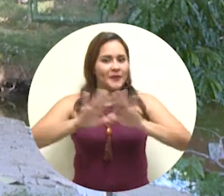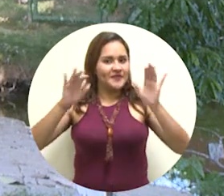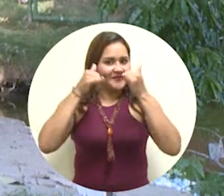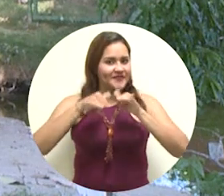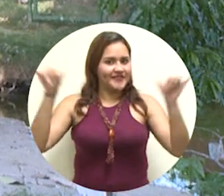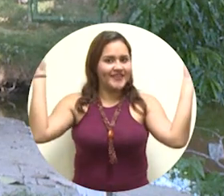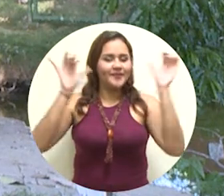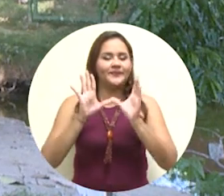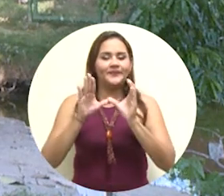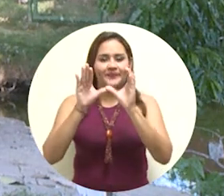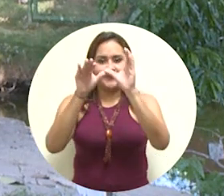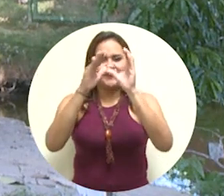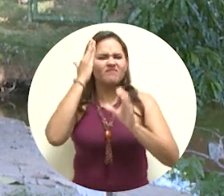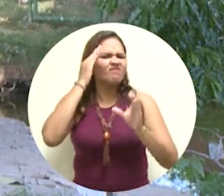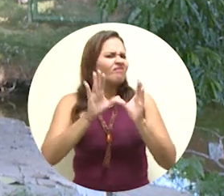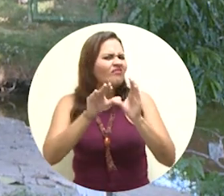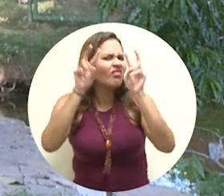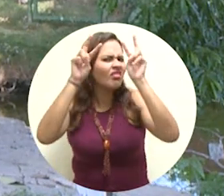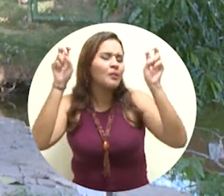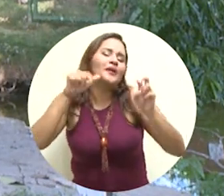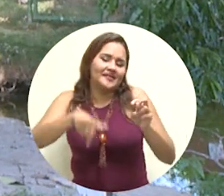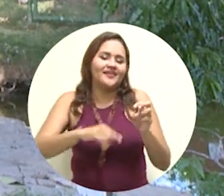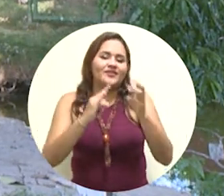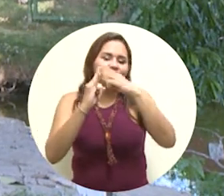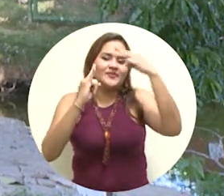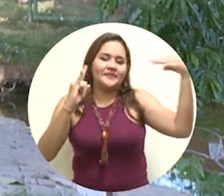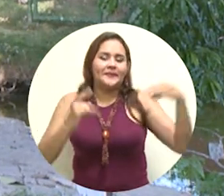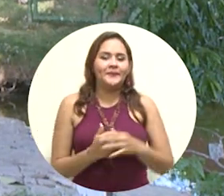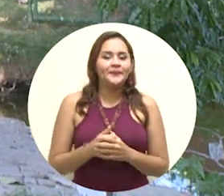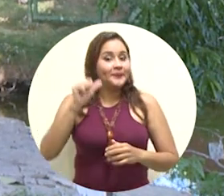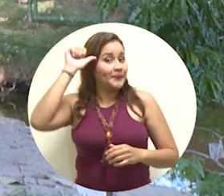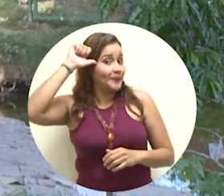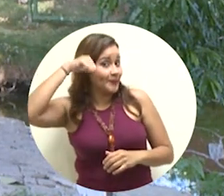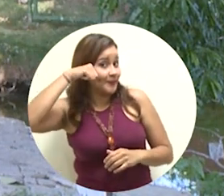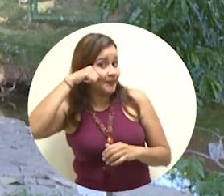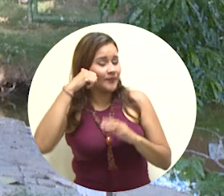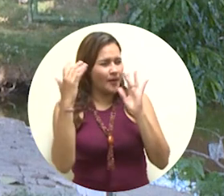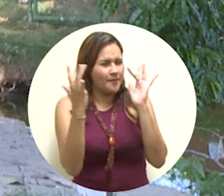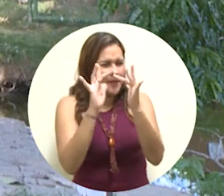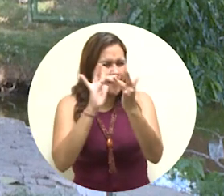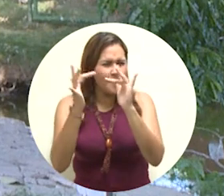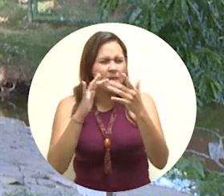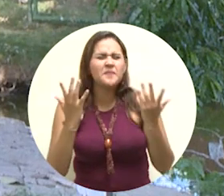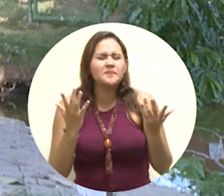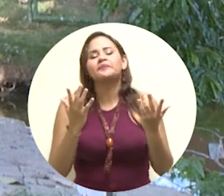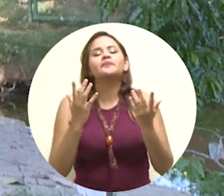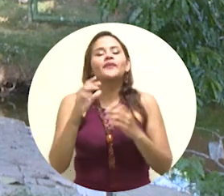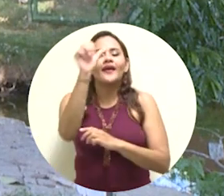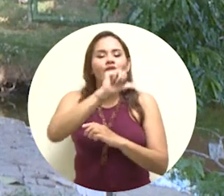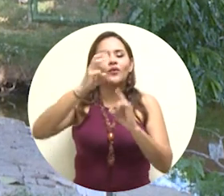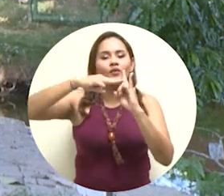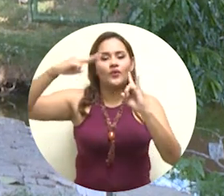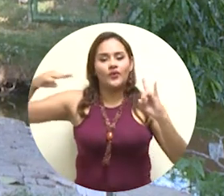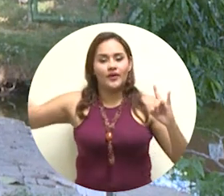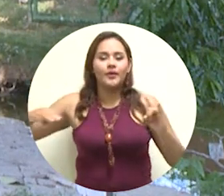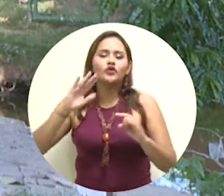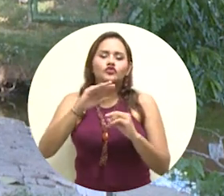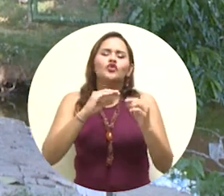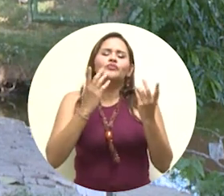Hemos llegado al final del Campus TV, programa institucional de la Universidad del Magdalena. Recuerden seguirnos en nuestras redes